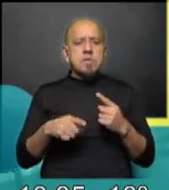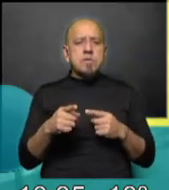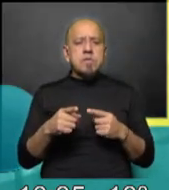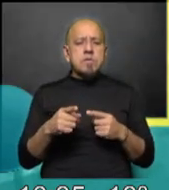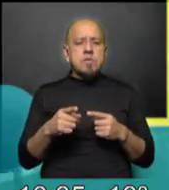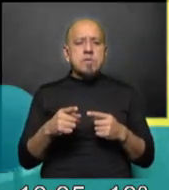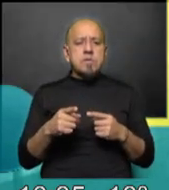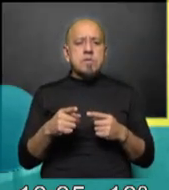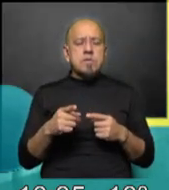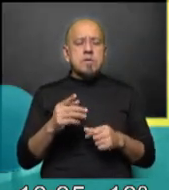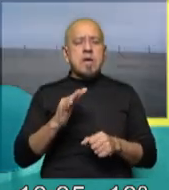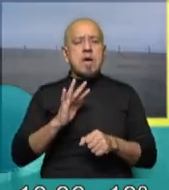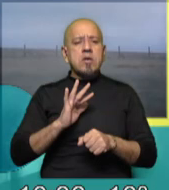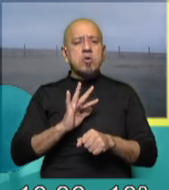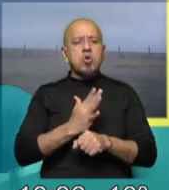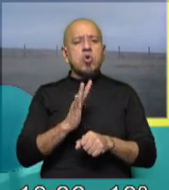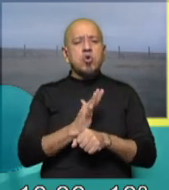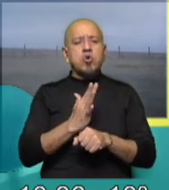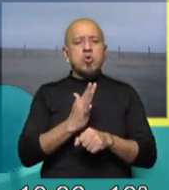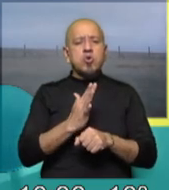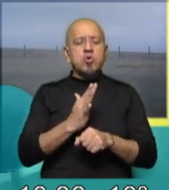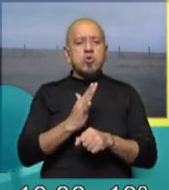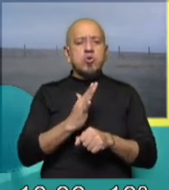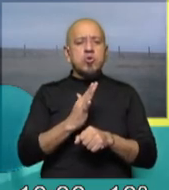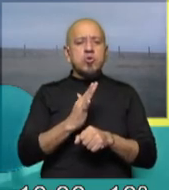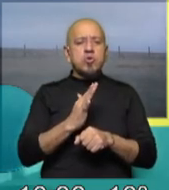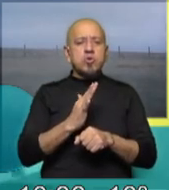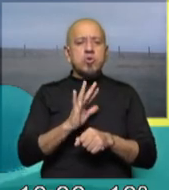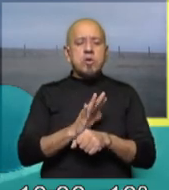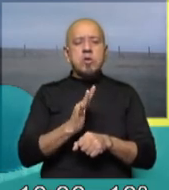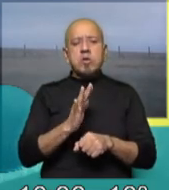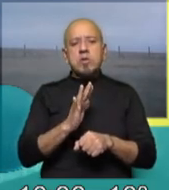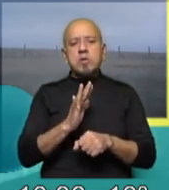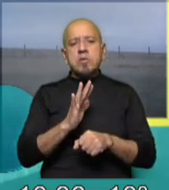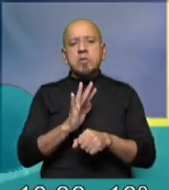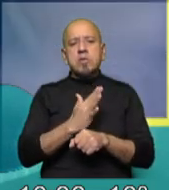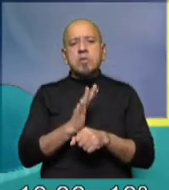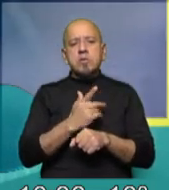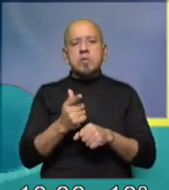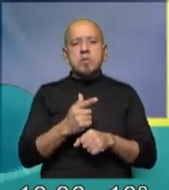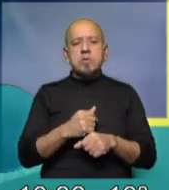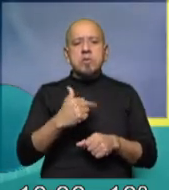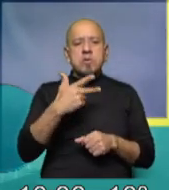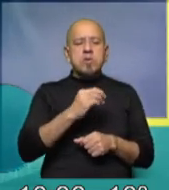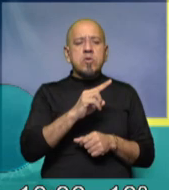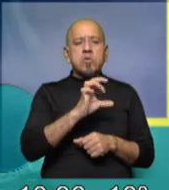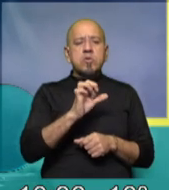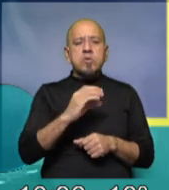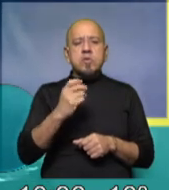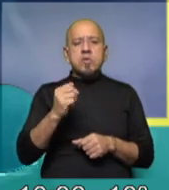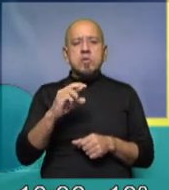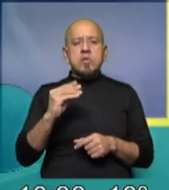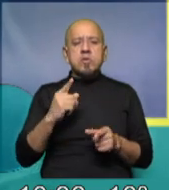la actriz que se hizo muy famosa por su papel en House of Cards. Fue